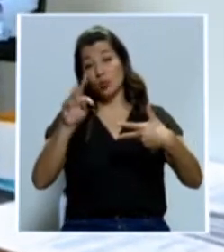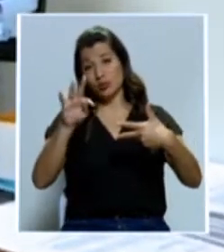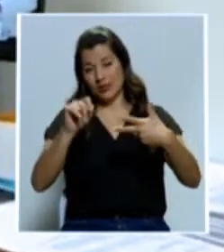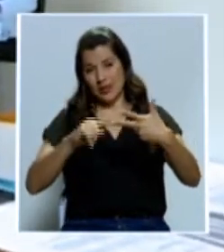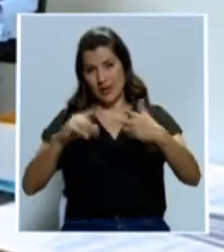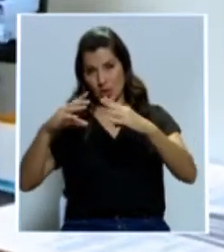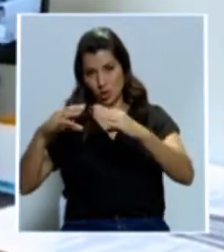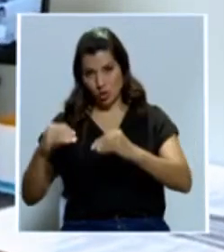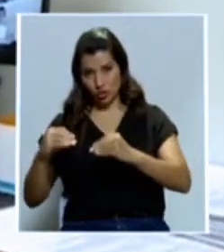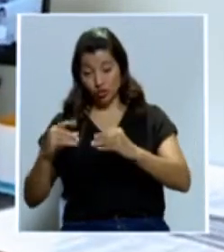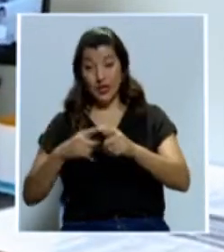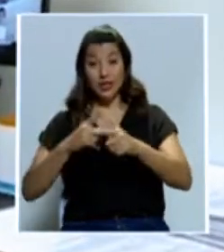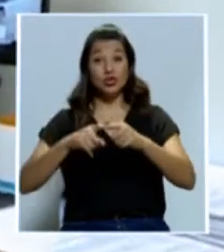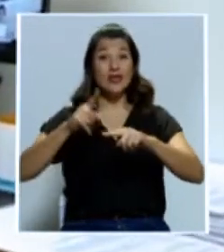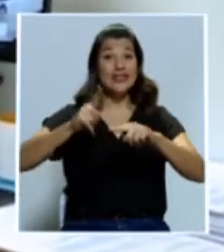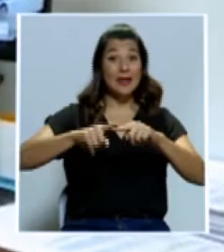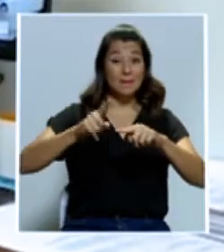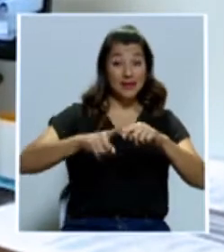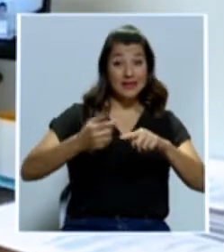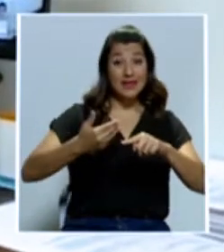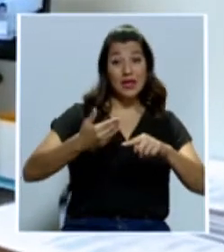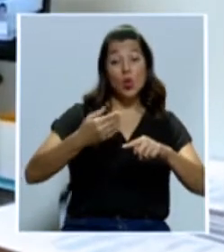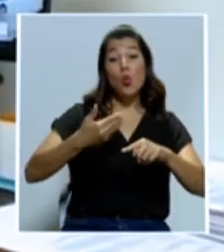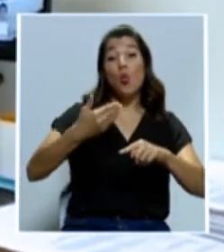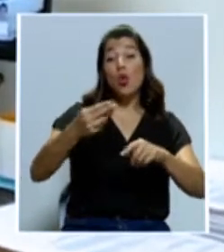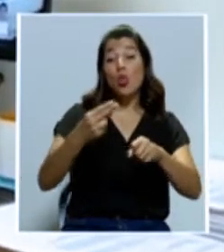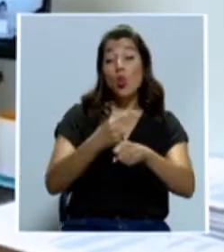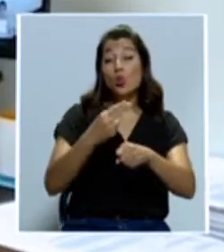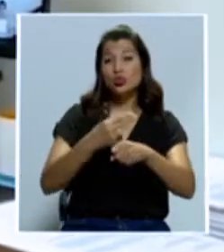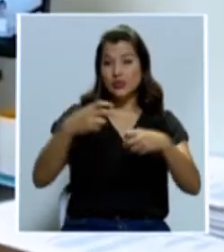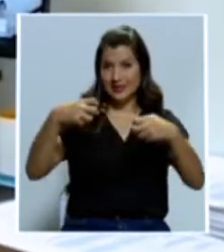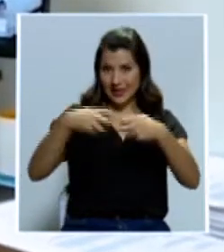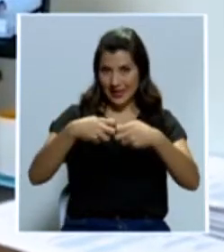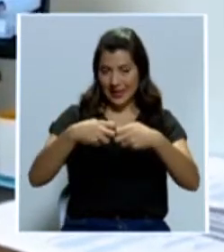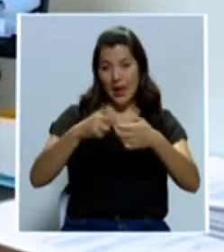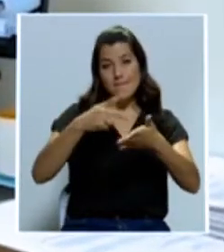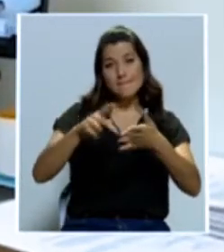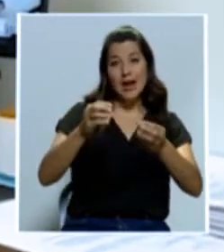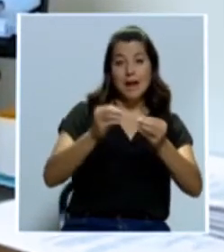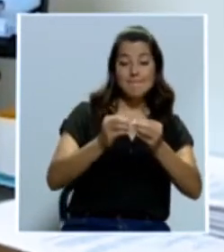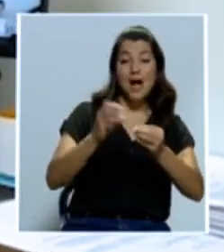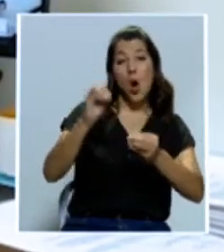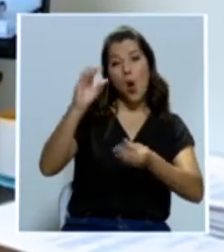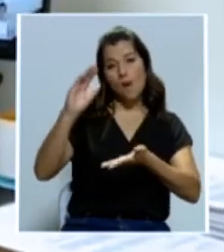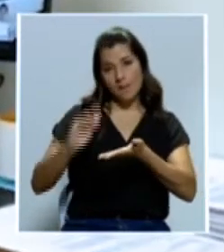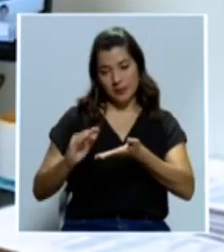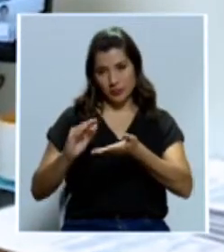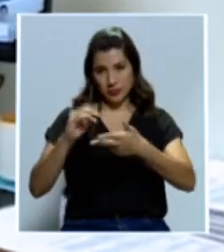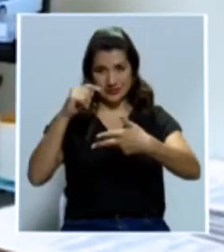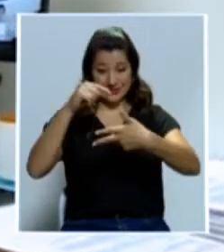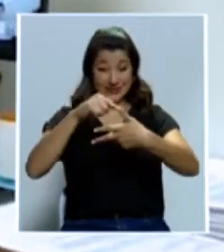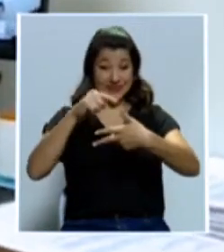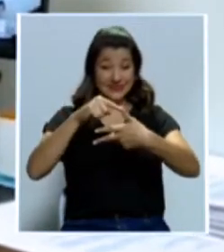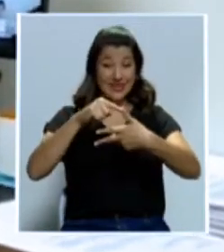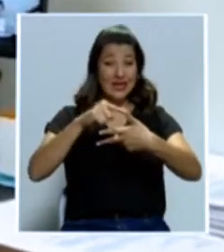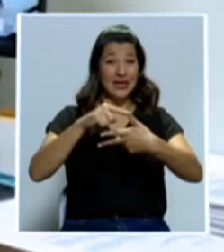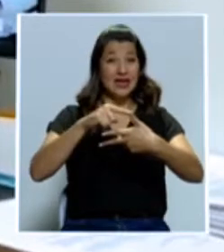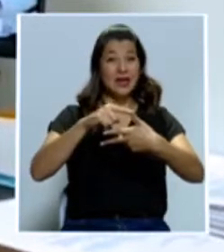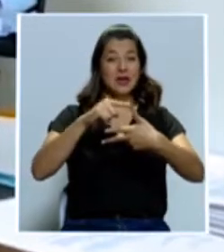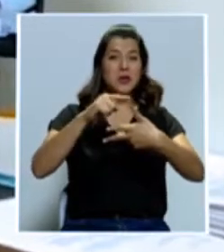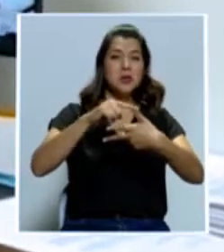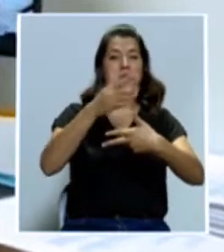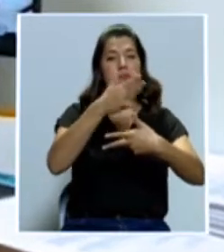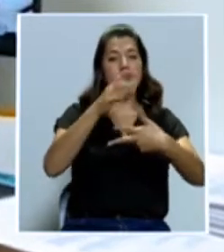pues entonces voy a tener que pagar un poquito más o un poquito menos. Con esta tarifa lo que queremos es que el usuario al